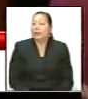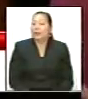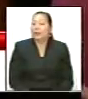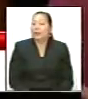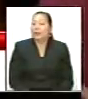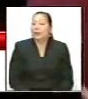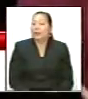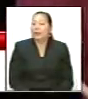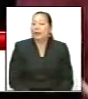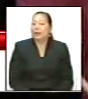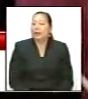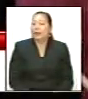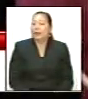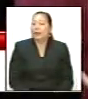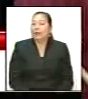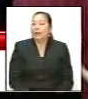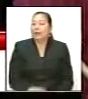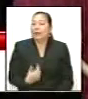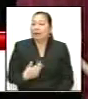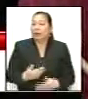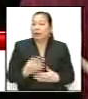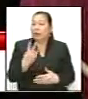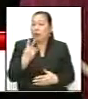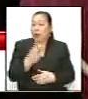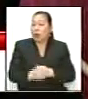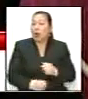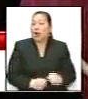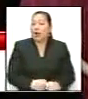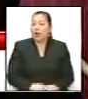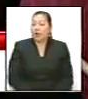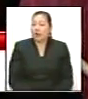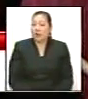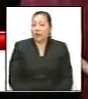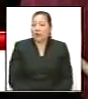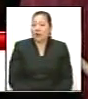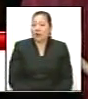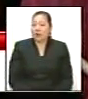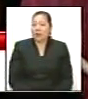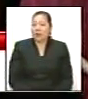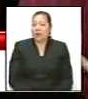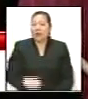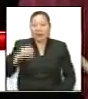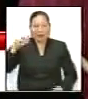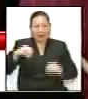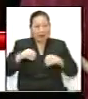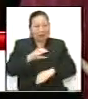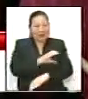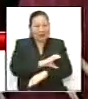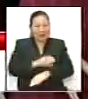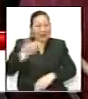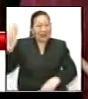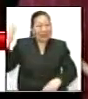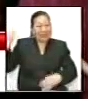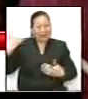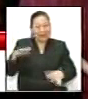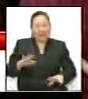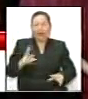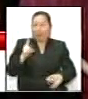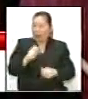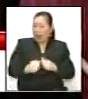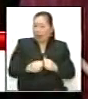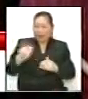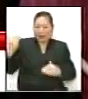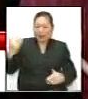En realidad, presidente, ya han transcurrido 2 años desde el fenómeno del Niño Costero.